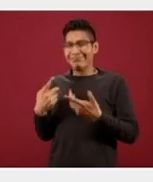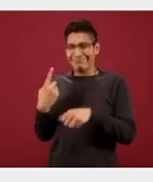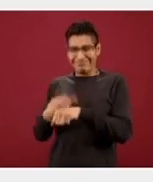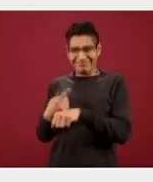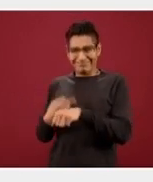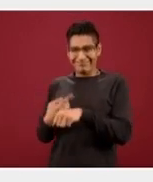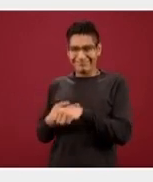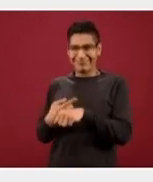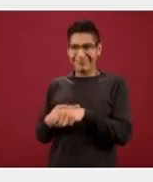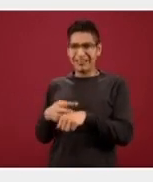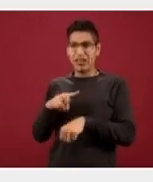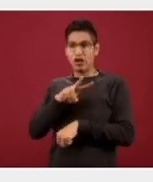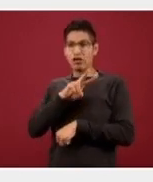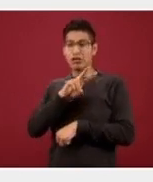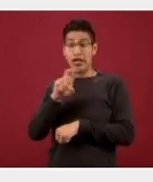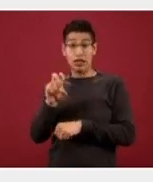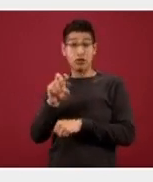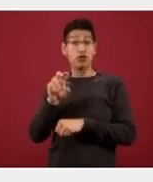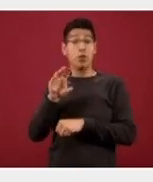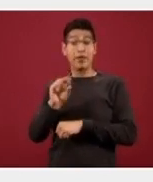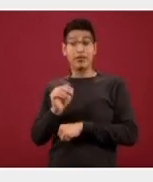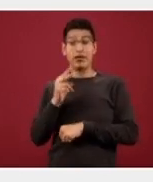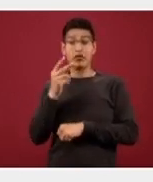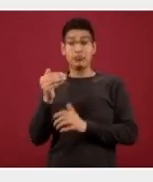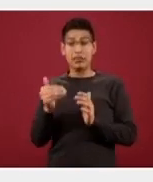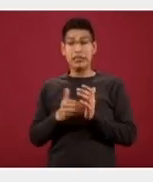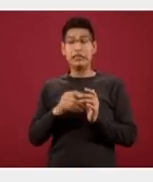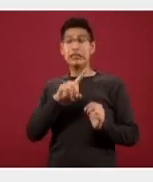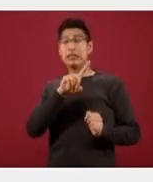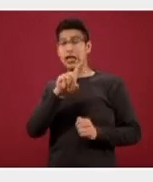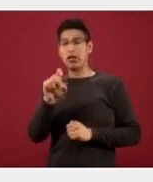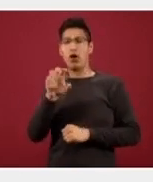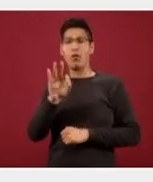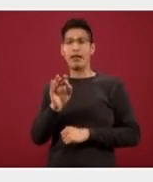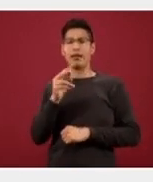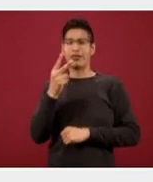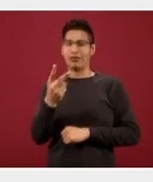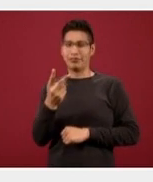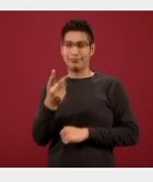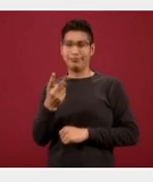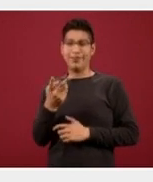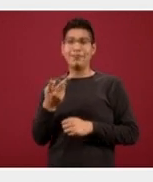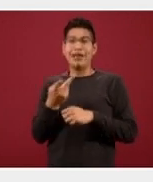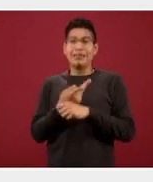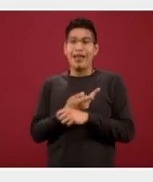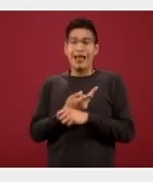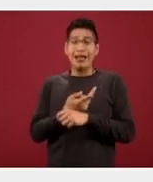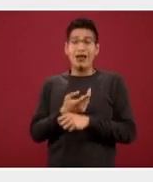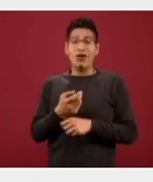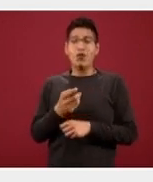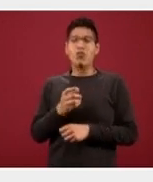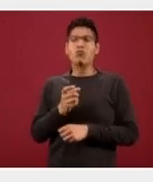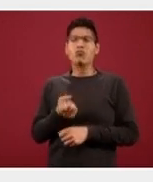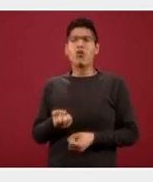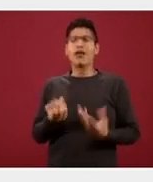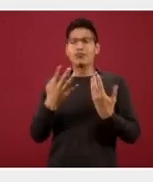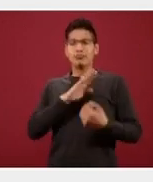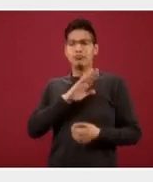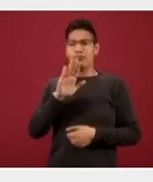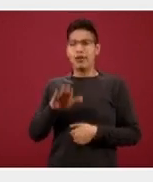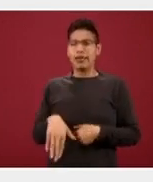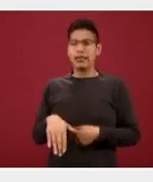Como tal, se han reportado ya específicamente 12,784 defunciones, pero ya